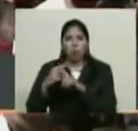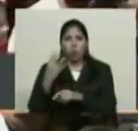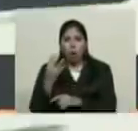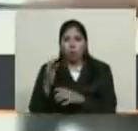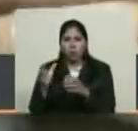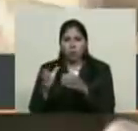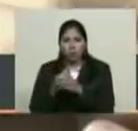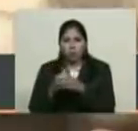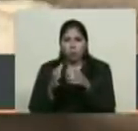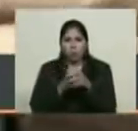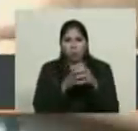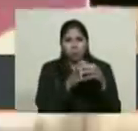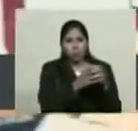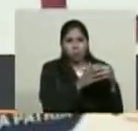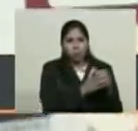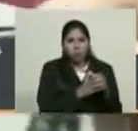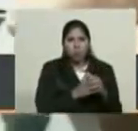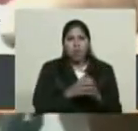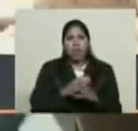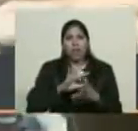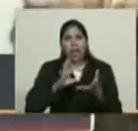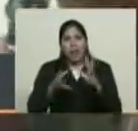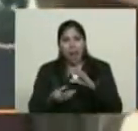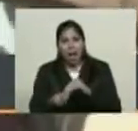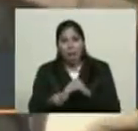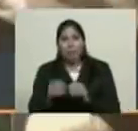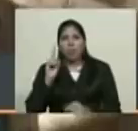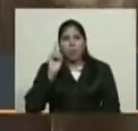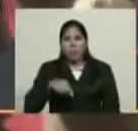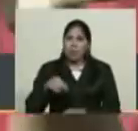a la VC, a los CLP,